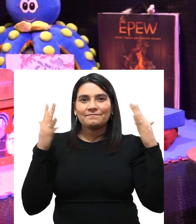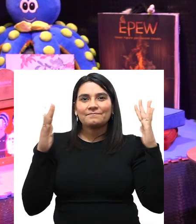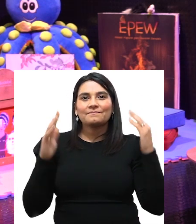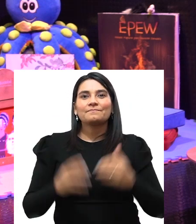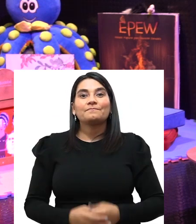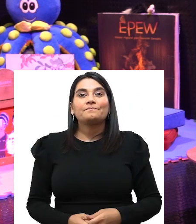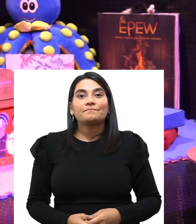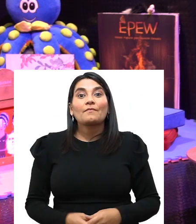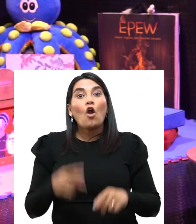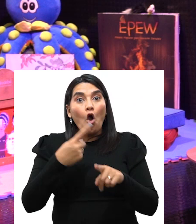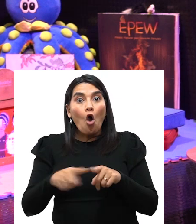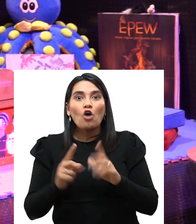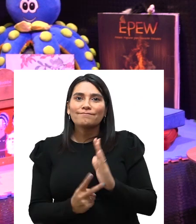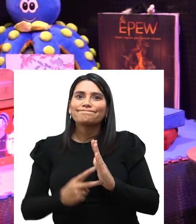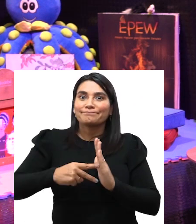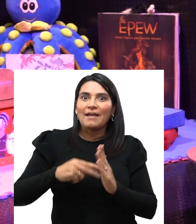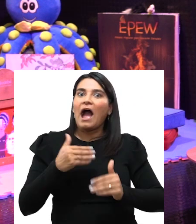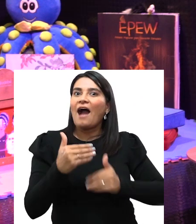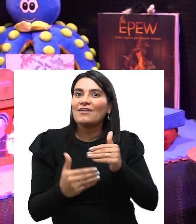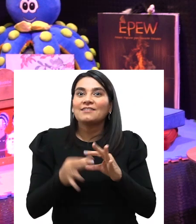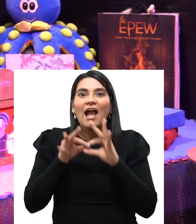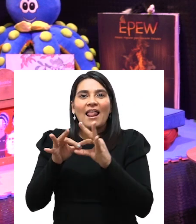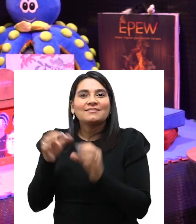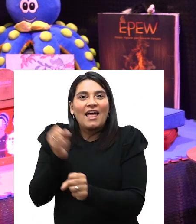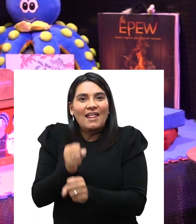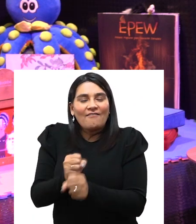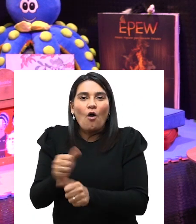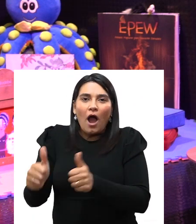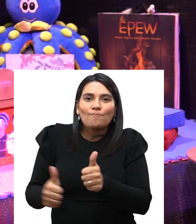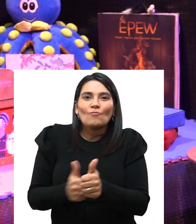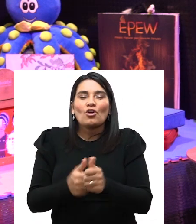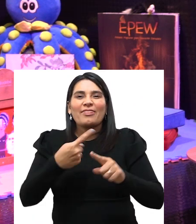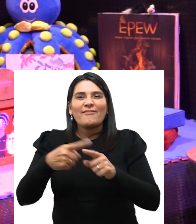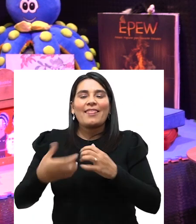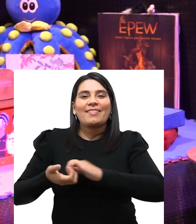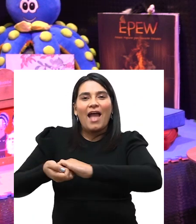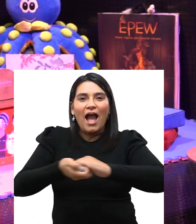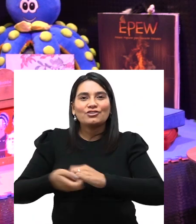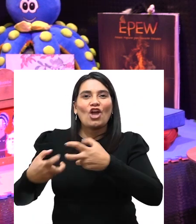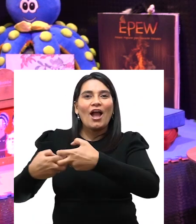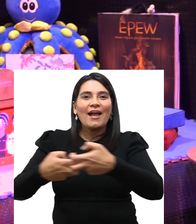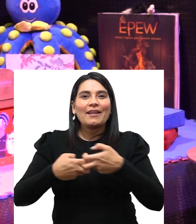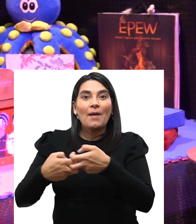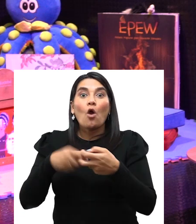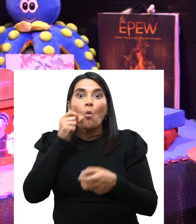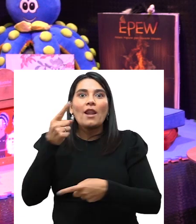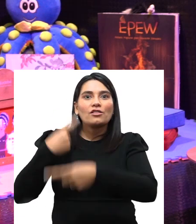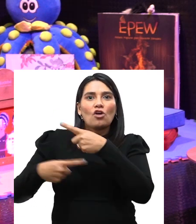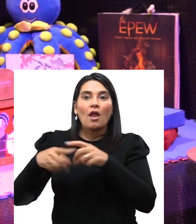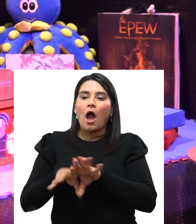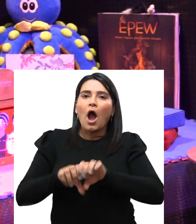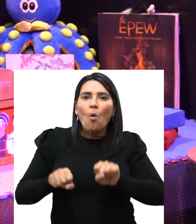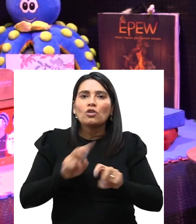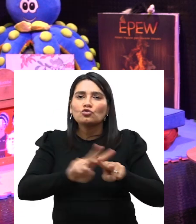Otro gran avance que fue posible gracias al trabajo y la colaboración con las asociaciones gremiales fue el histórico acuerdo para solucionar